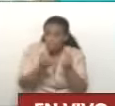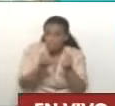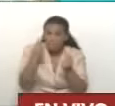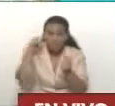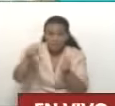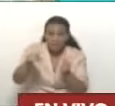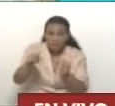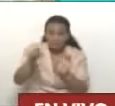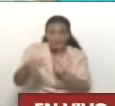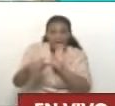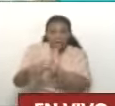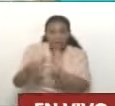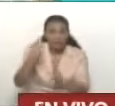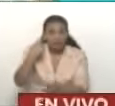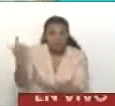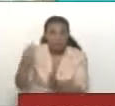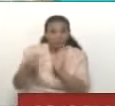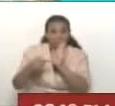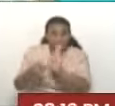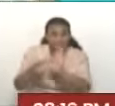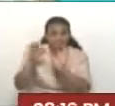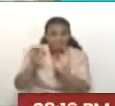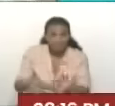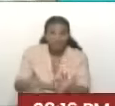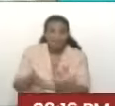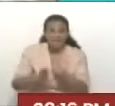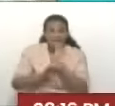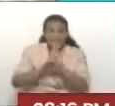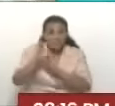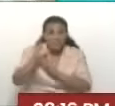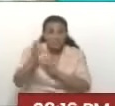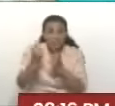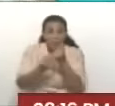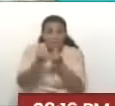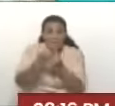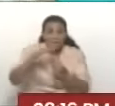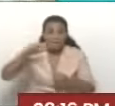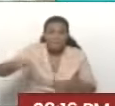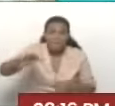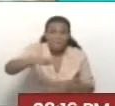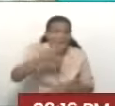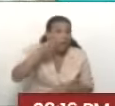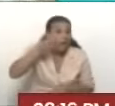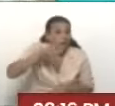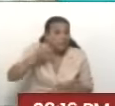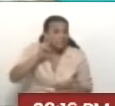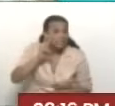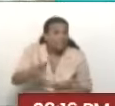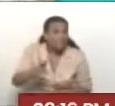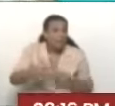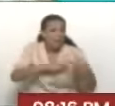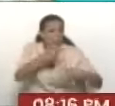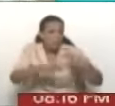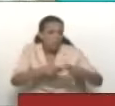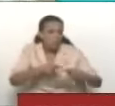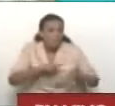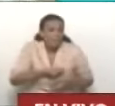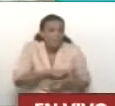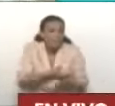hablando de manera insistente y prioritaria del crecimiento de la economía real, la economía que produce